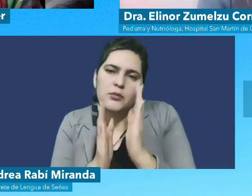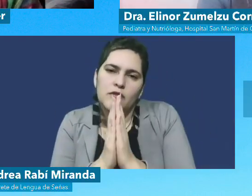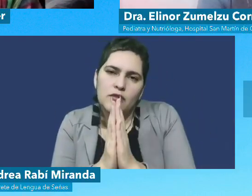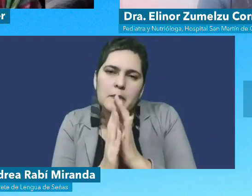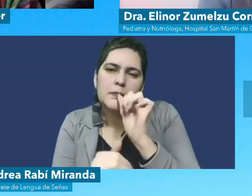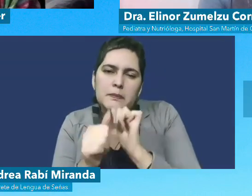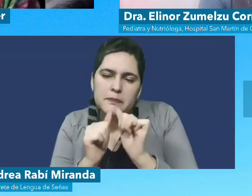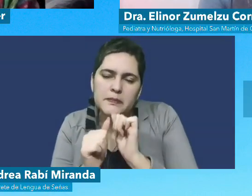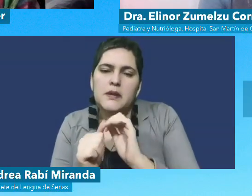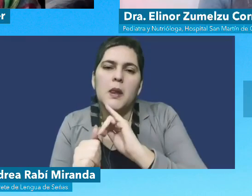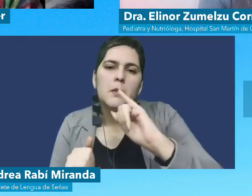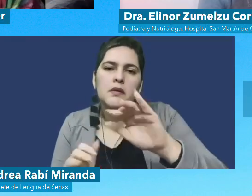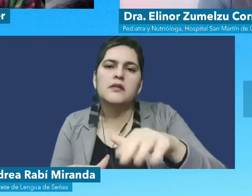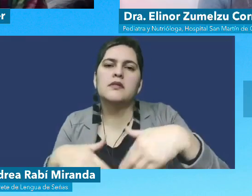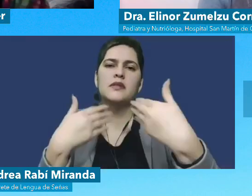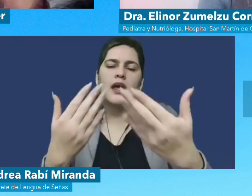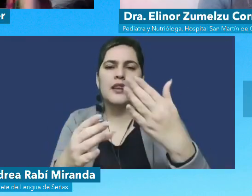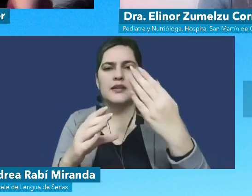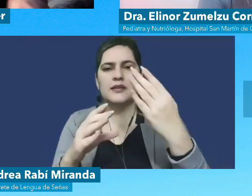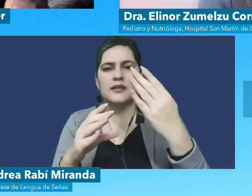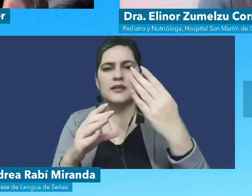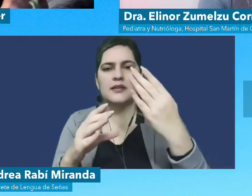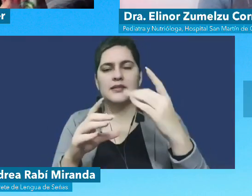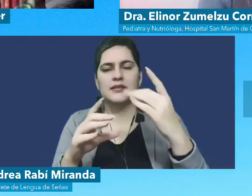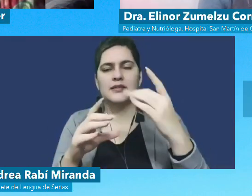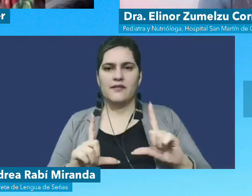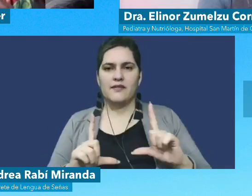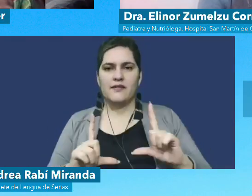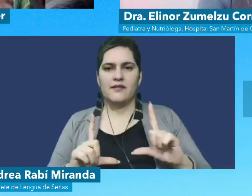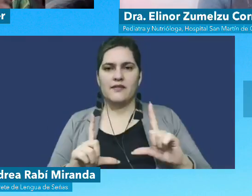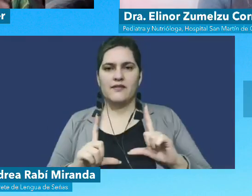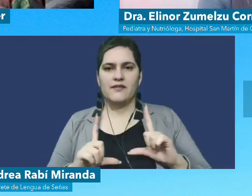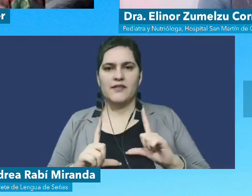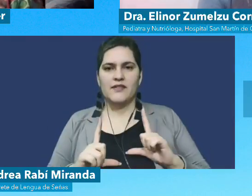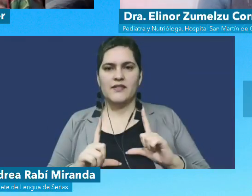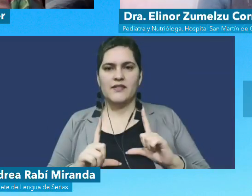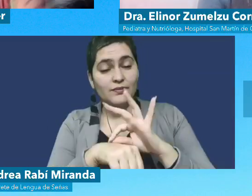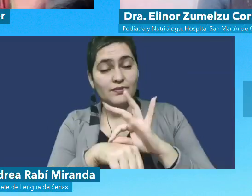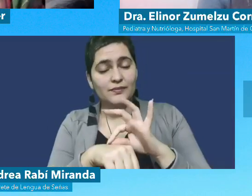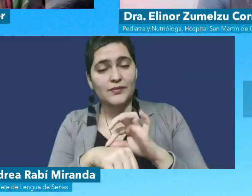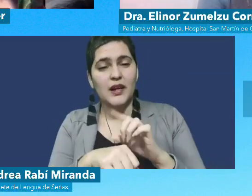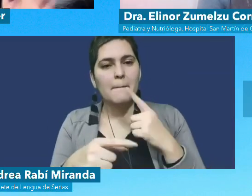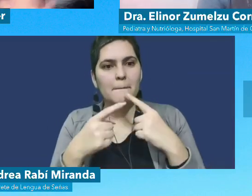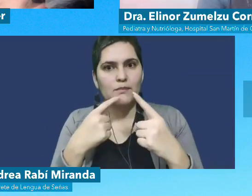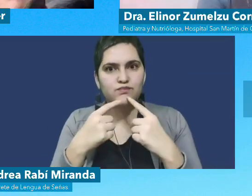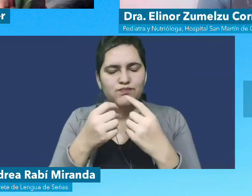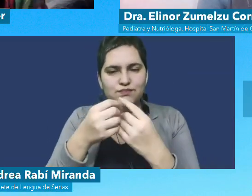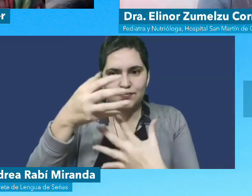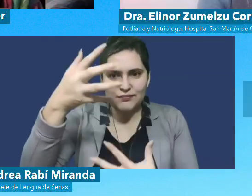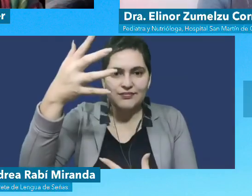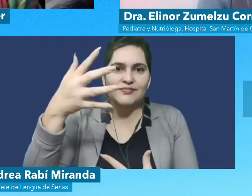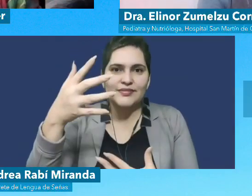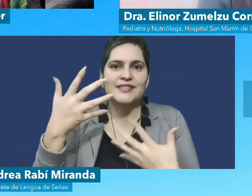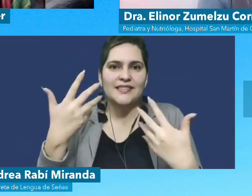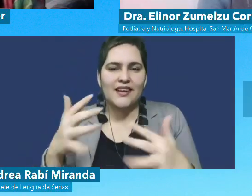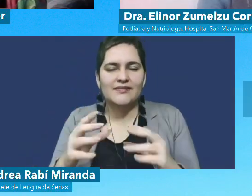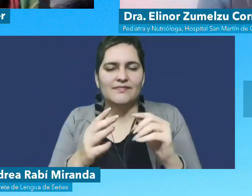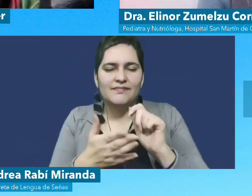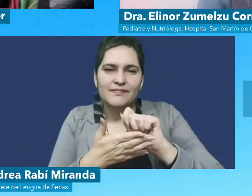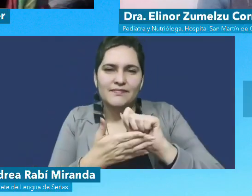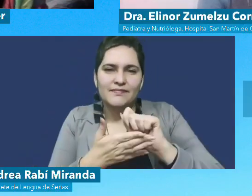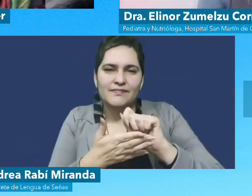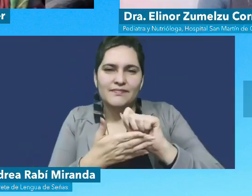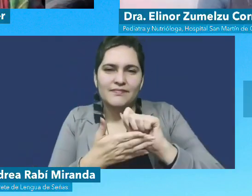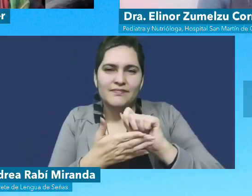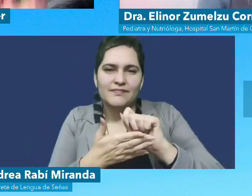llegar sus certificados sí o sí. Doctora, tenemos muchísimas preguntas, las tenemos aquí anotadas, hicimos algunos resúmenes con el